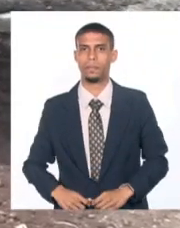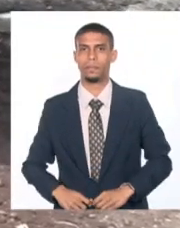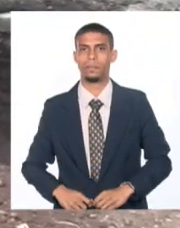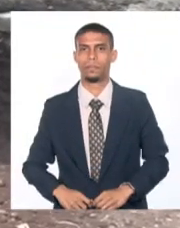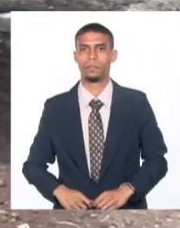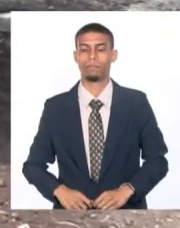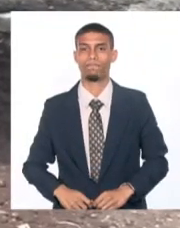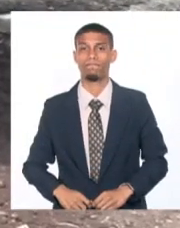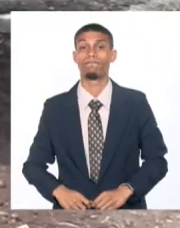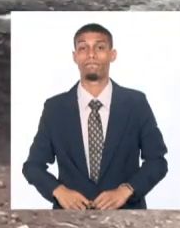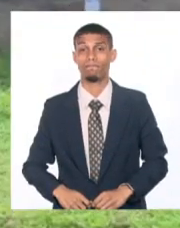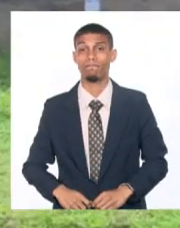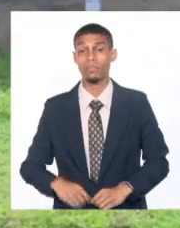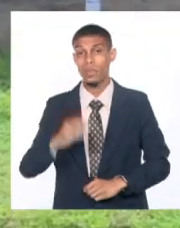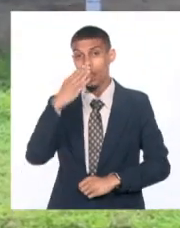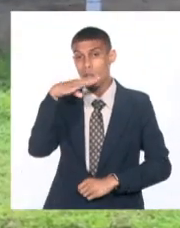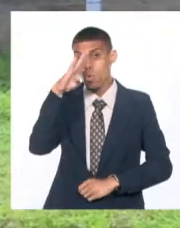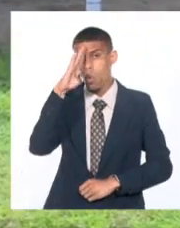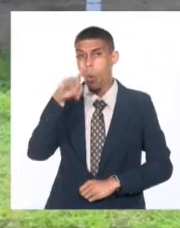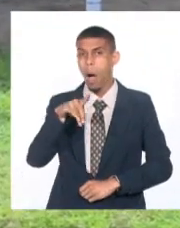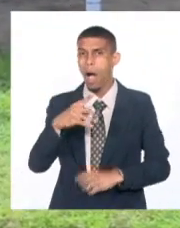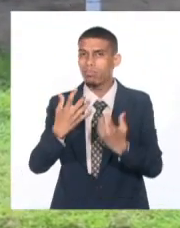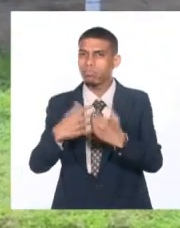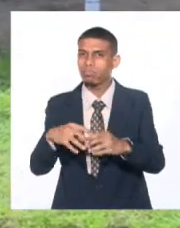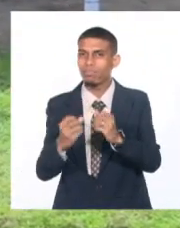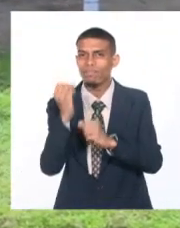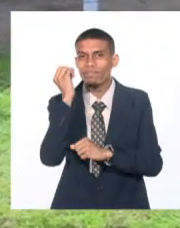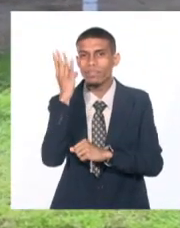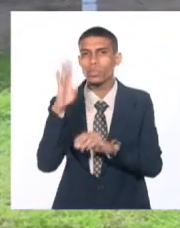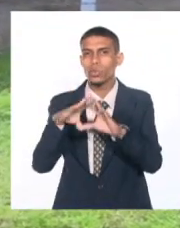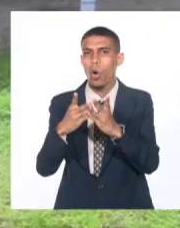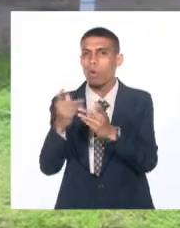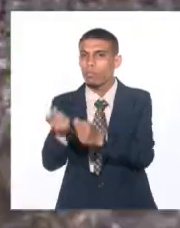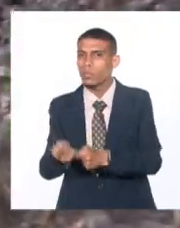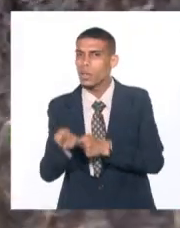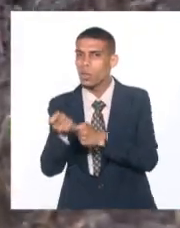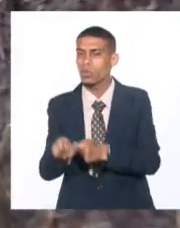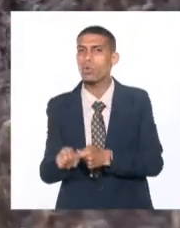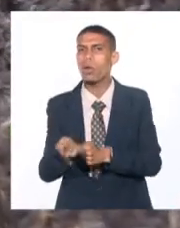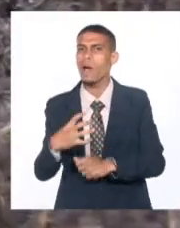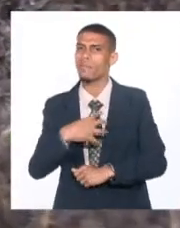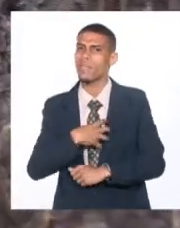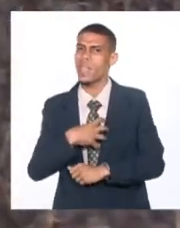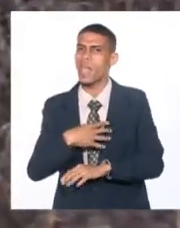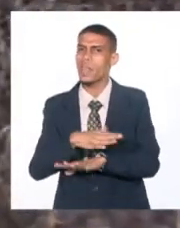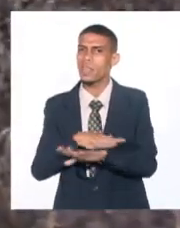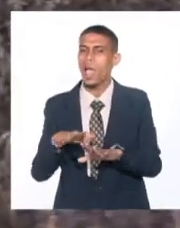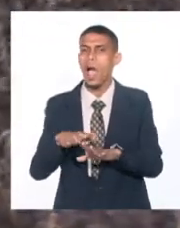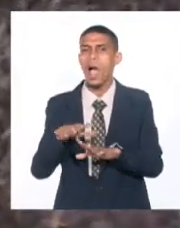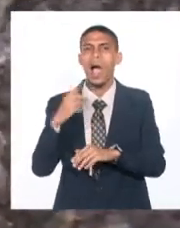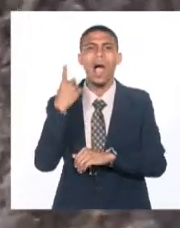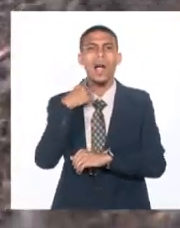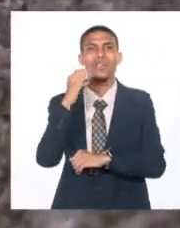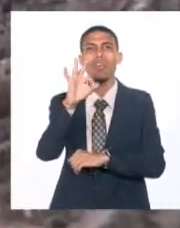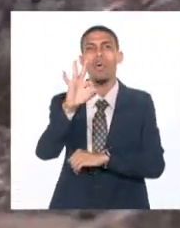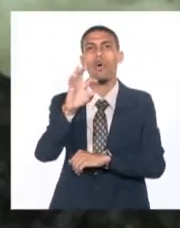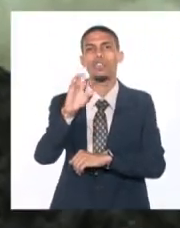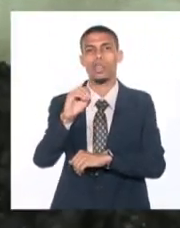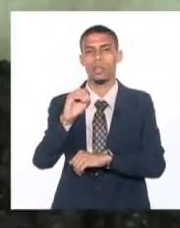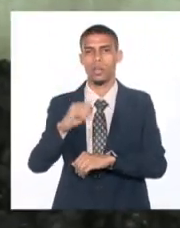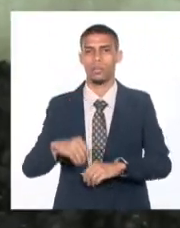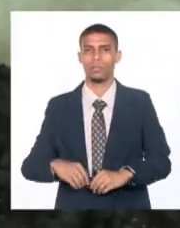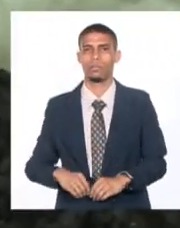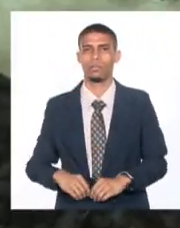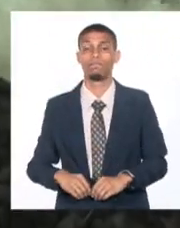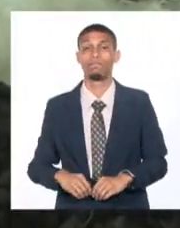En Cuba, la producción de productos biológicos para la agricultura tiene sus antecedentes en los años 80 del pasado siglo, cuando